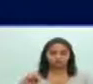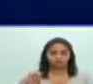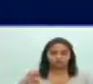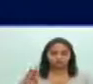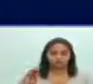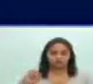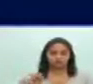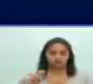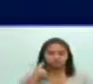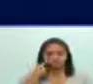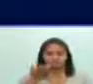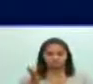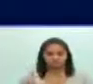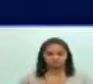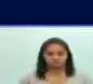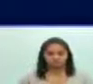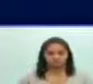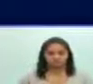él.